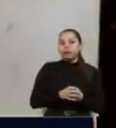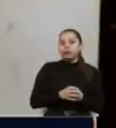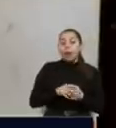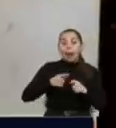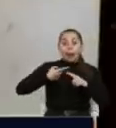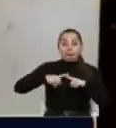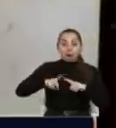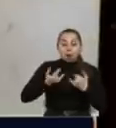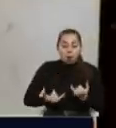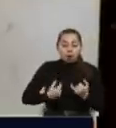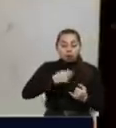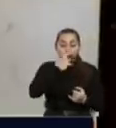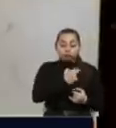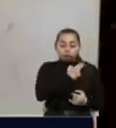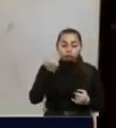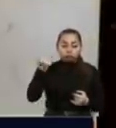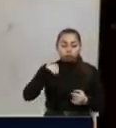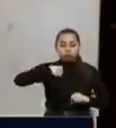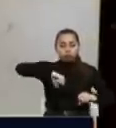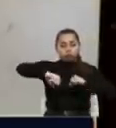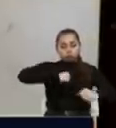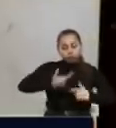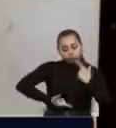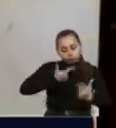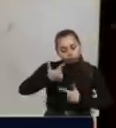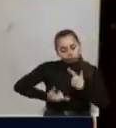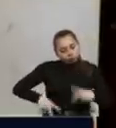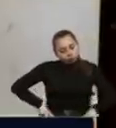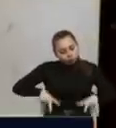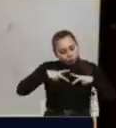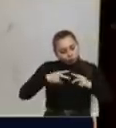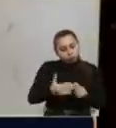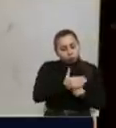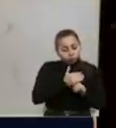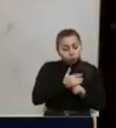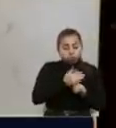Pero que estamos comprometidos en la lucha por la vida, estamos comprometidos.